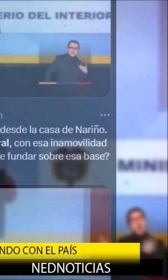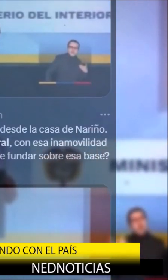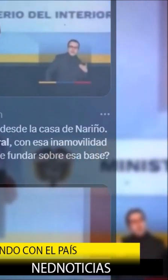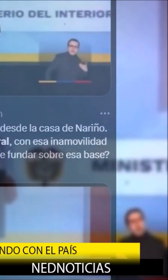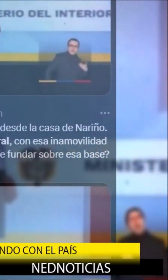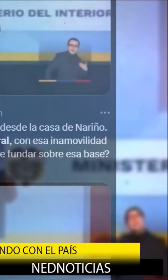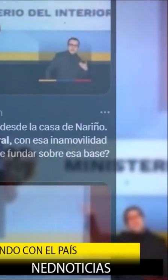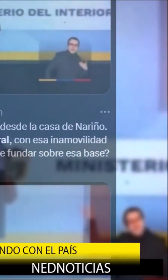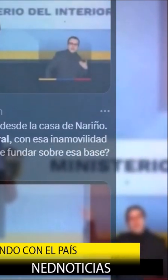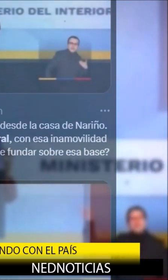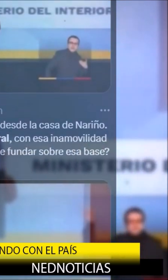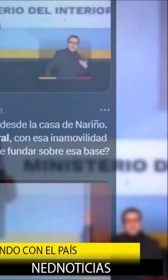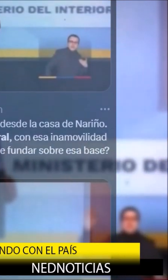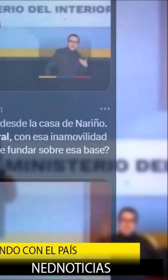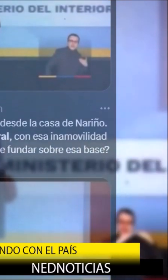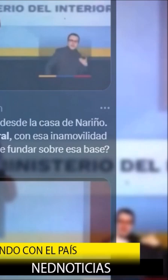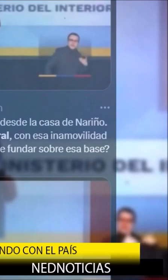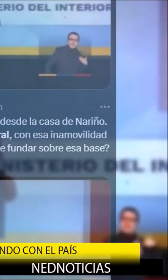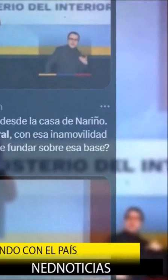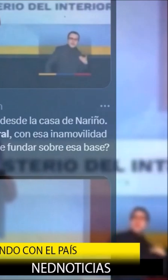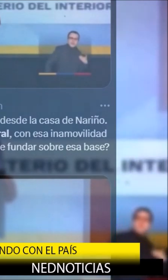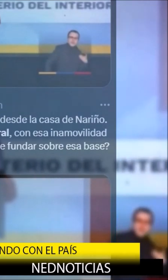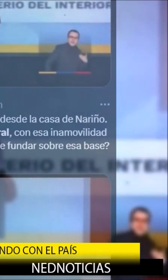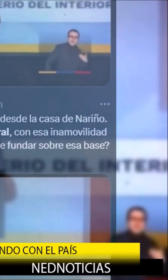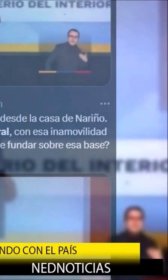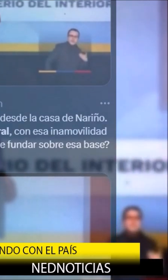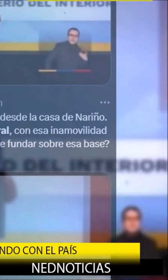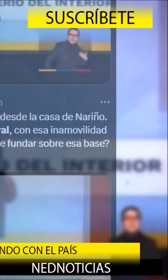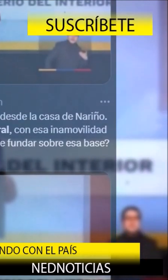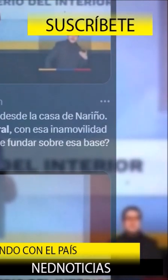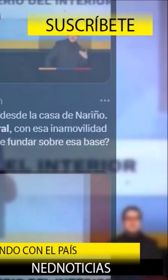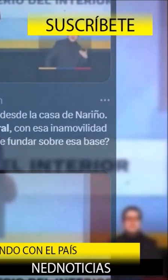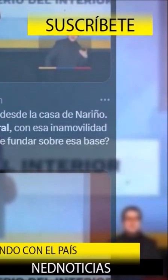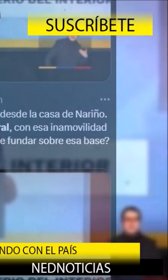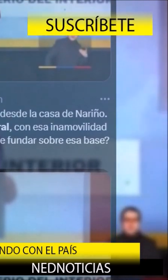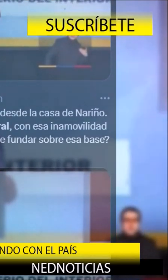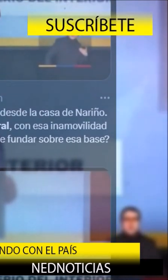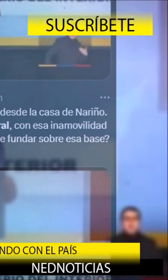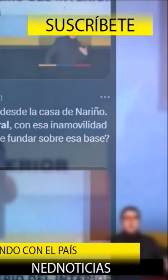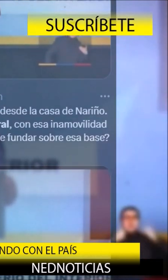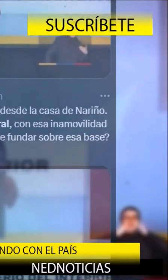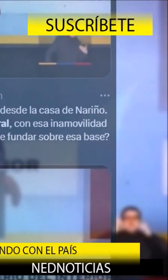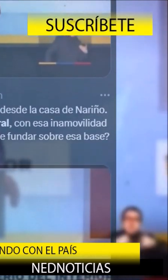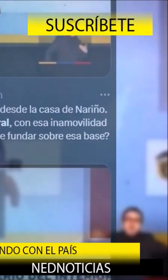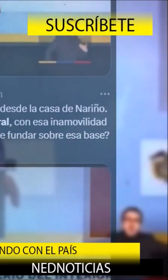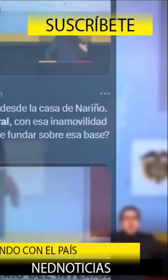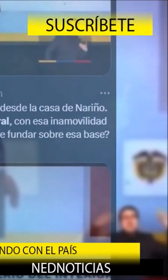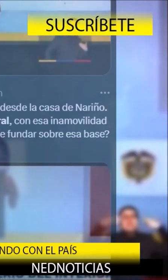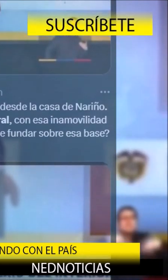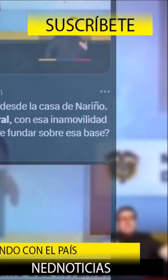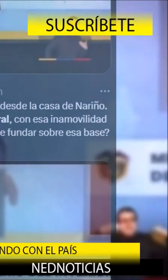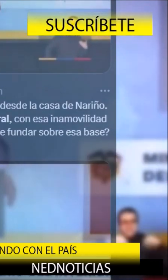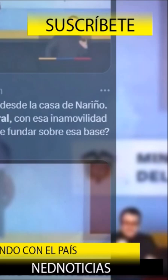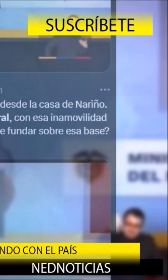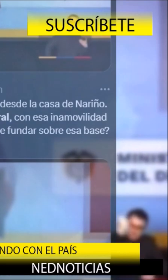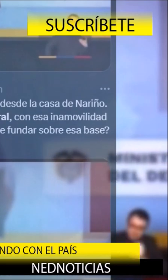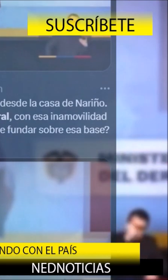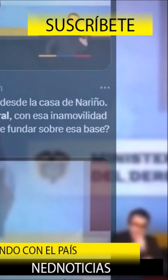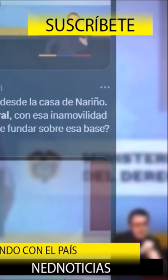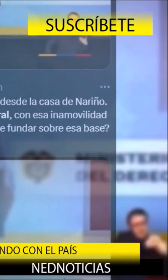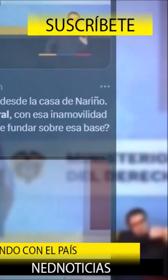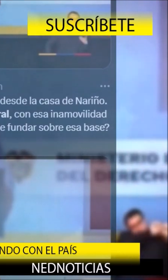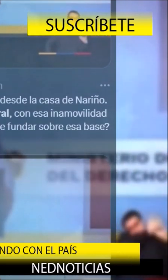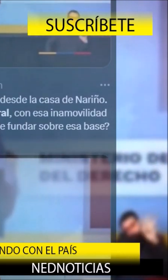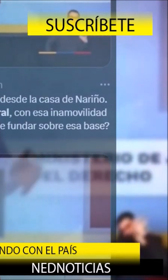quedar el país a merced de una reforma que la gente no quiere. Es que yo no entiendo, doctor Fernando, qué parte no